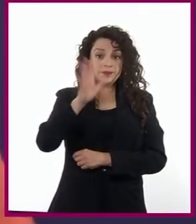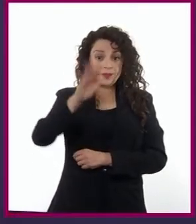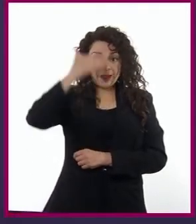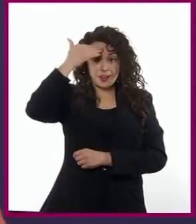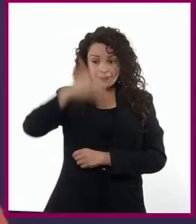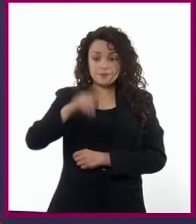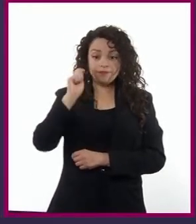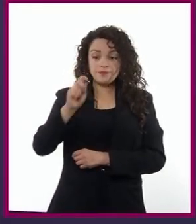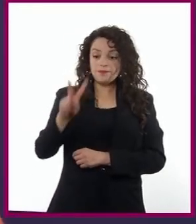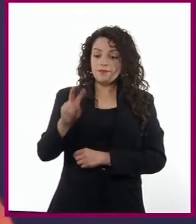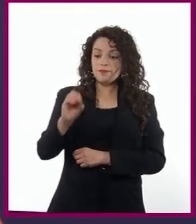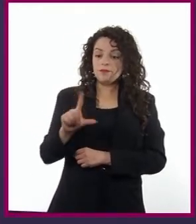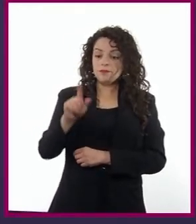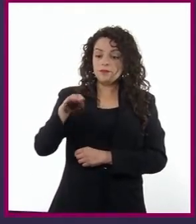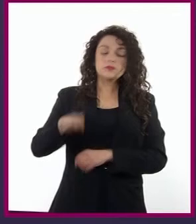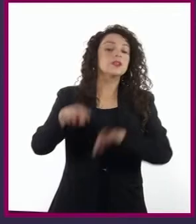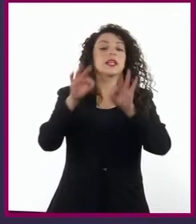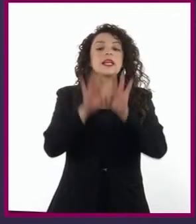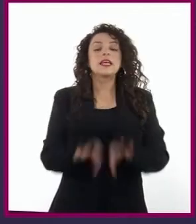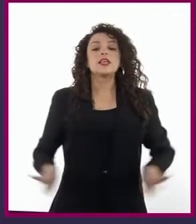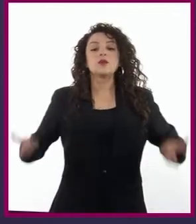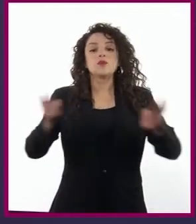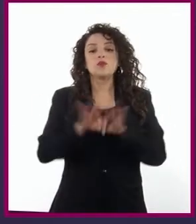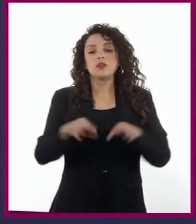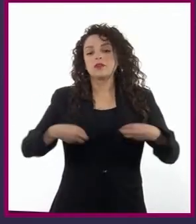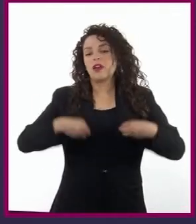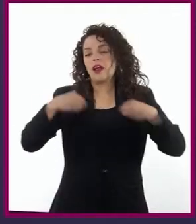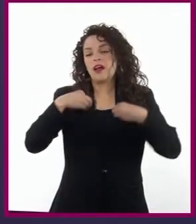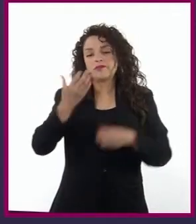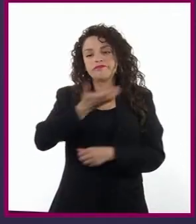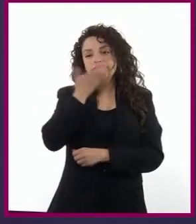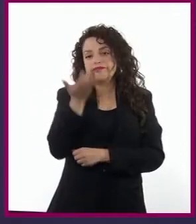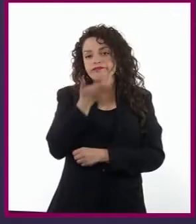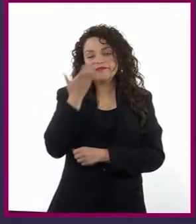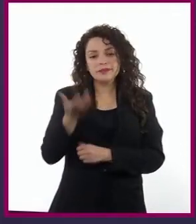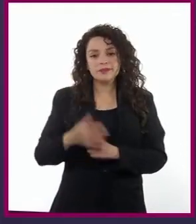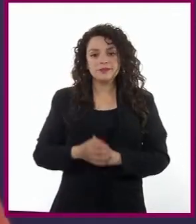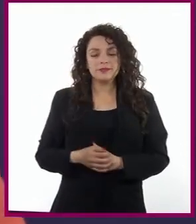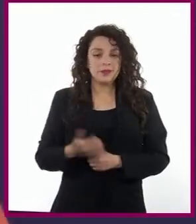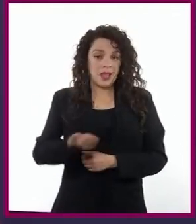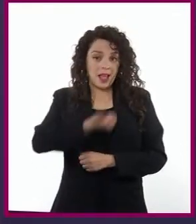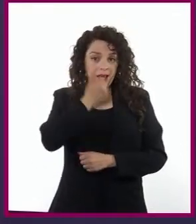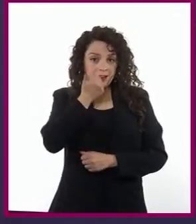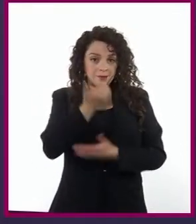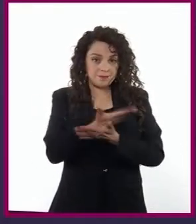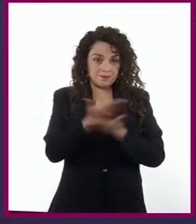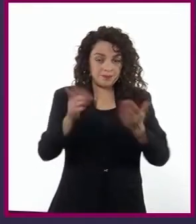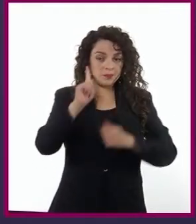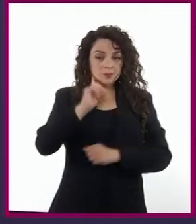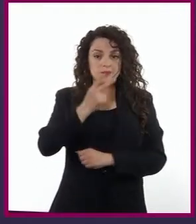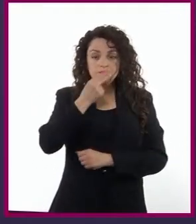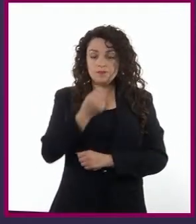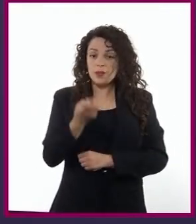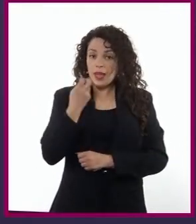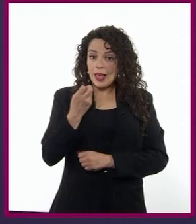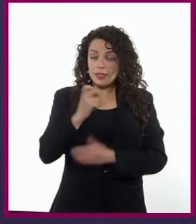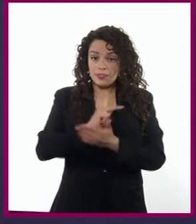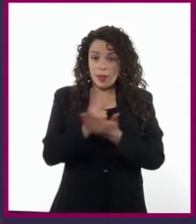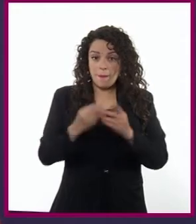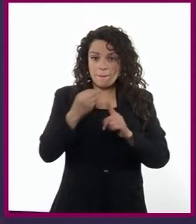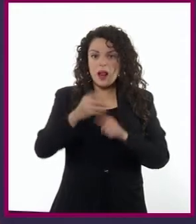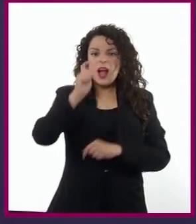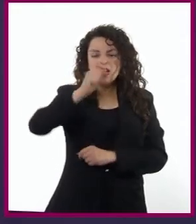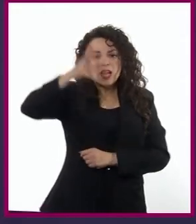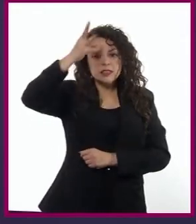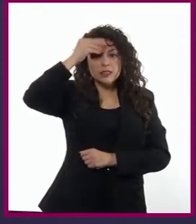tiene vital importancia en nuestra cotidianidad. Alumnas y alumnos, durante el desarrollo de esta lección aprendimos